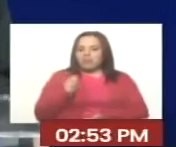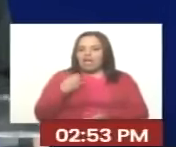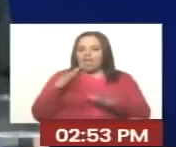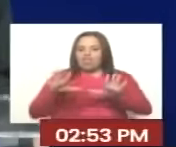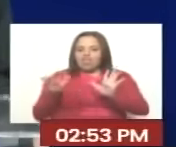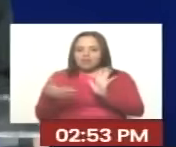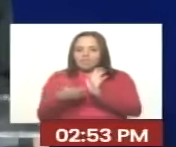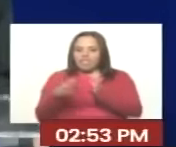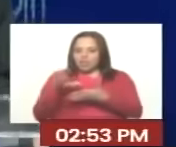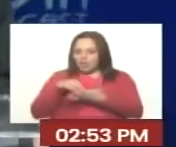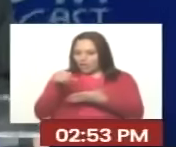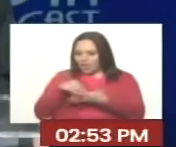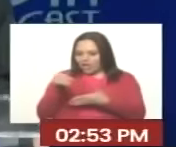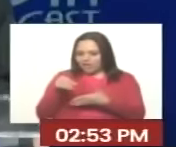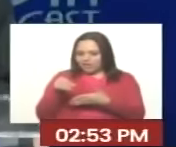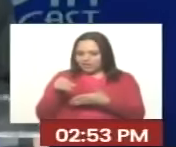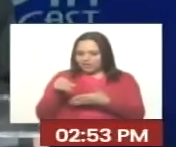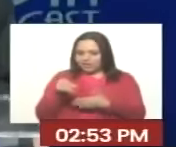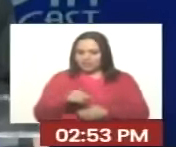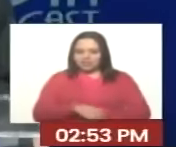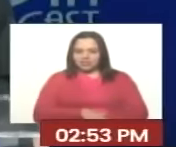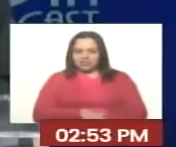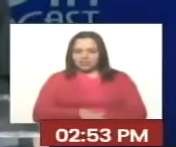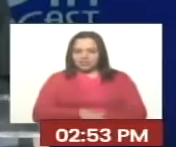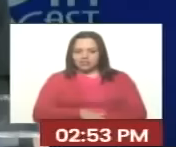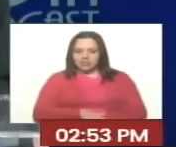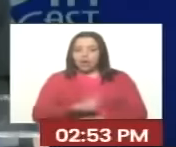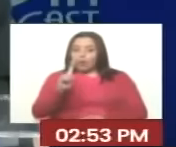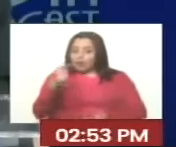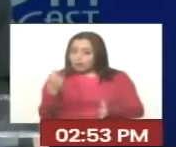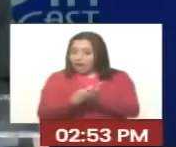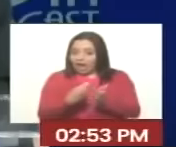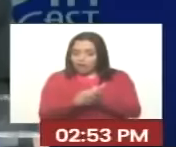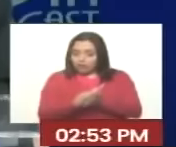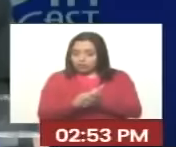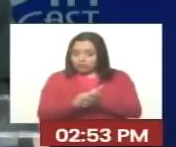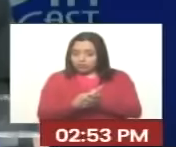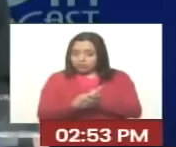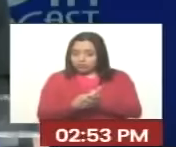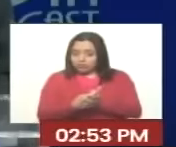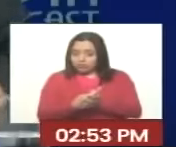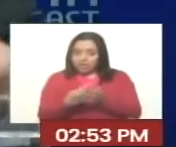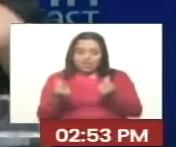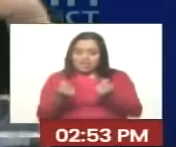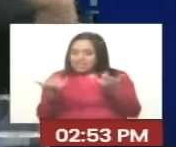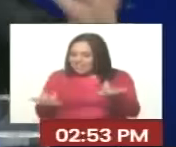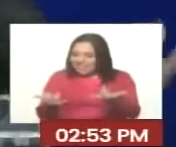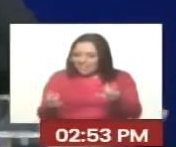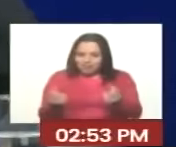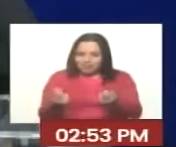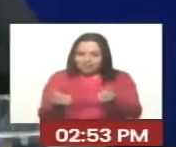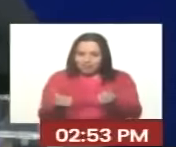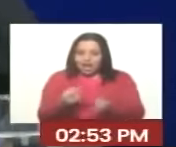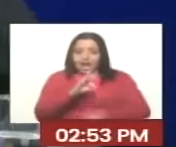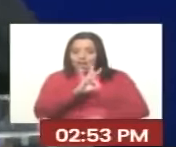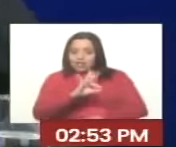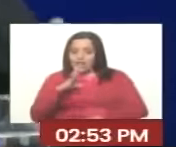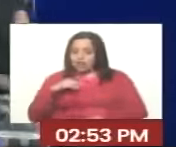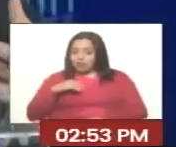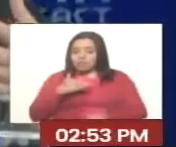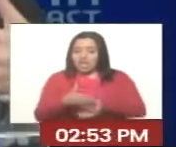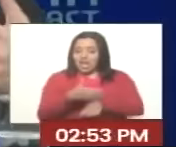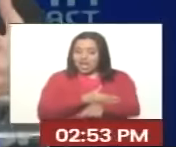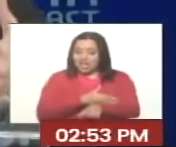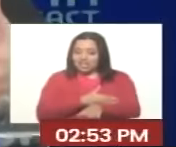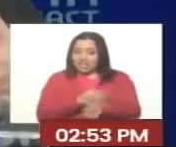Wow. $10,000, un solo pago en efectivo. A los 3 funcionarios anteriores